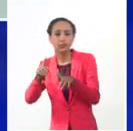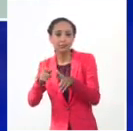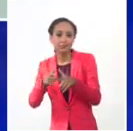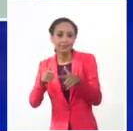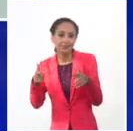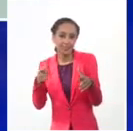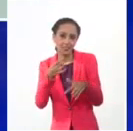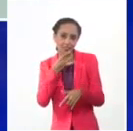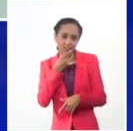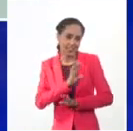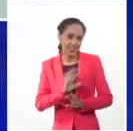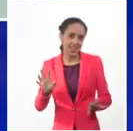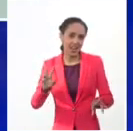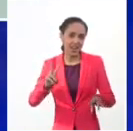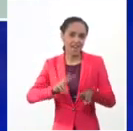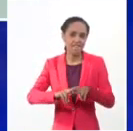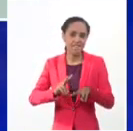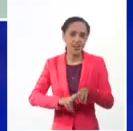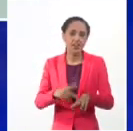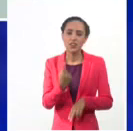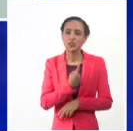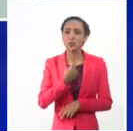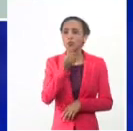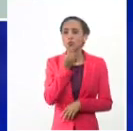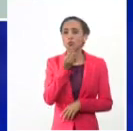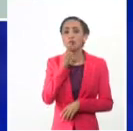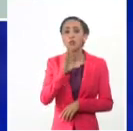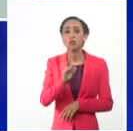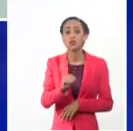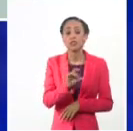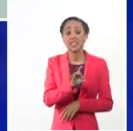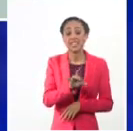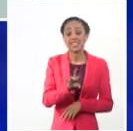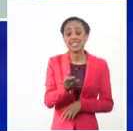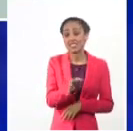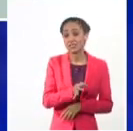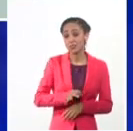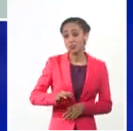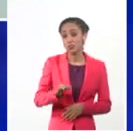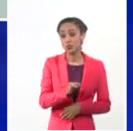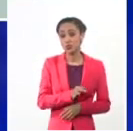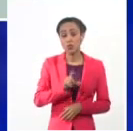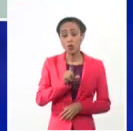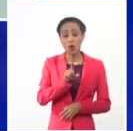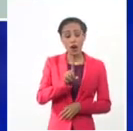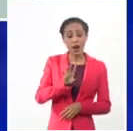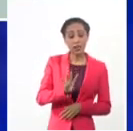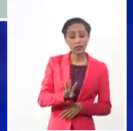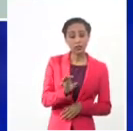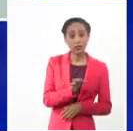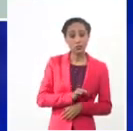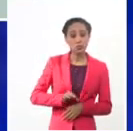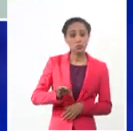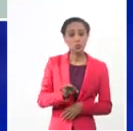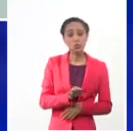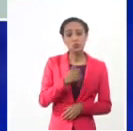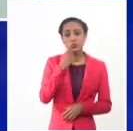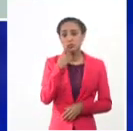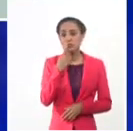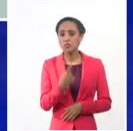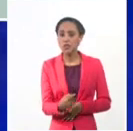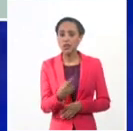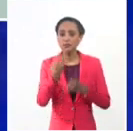Habana podemos decir que de sus 15 municipios, 14 con una tasa de